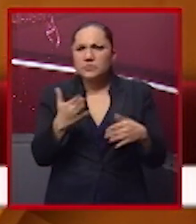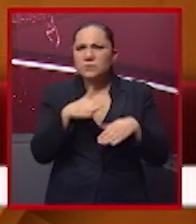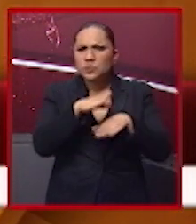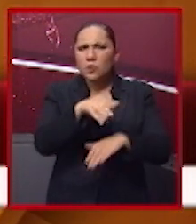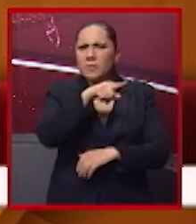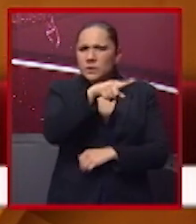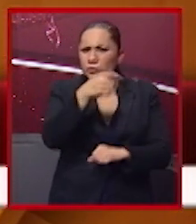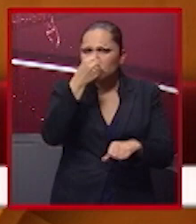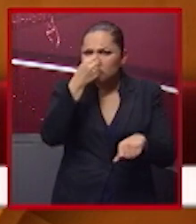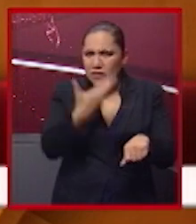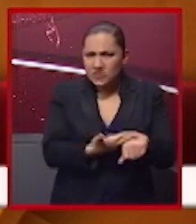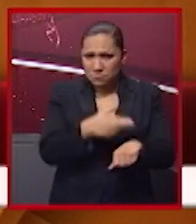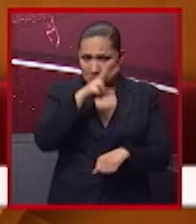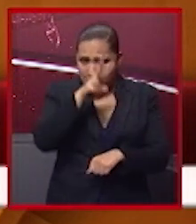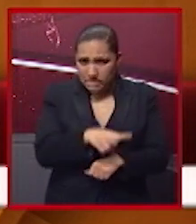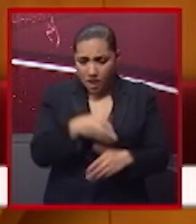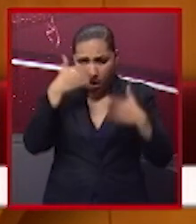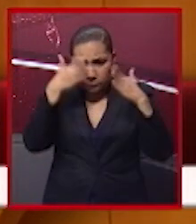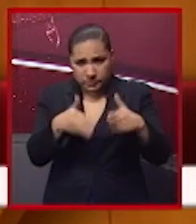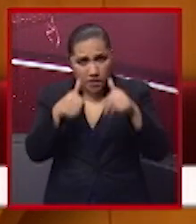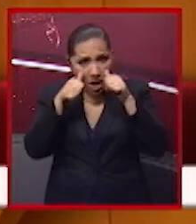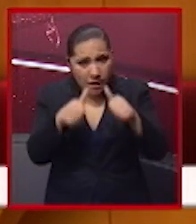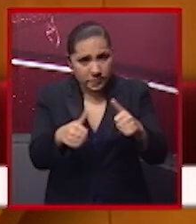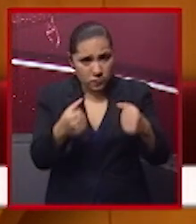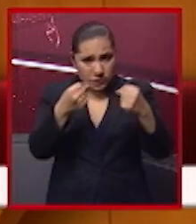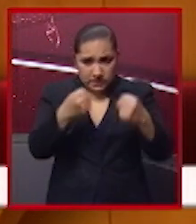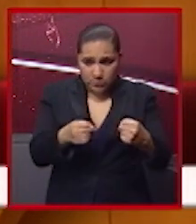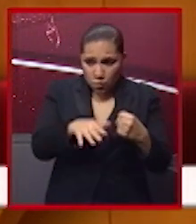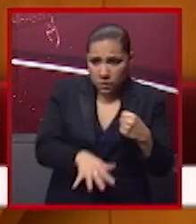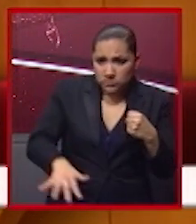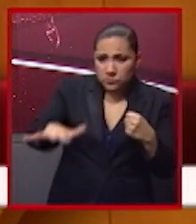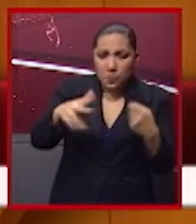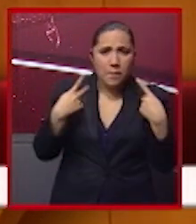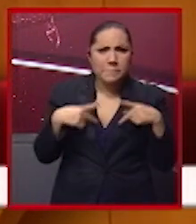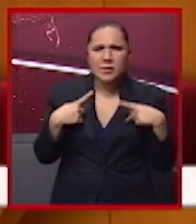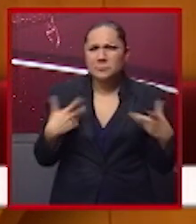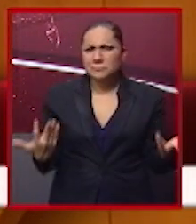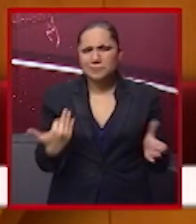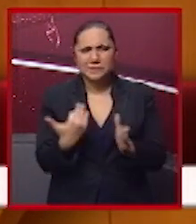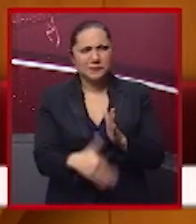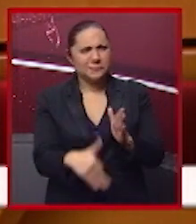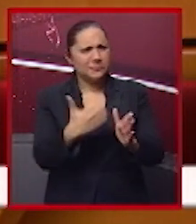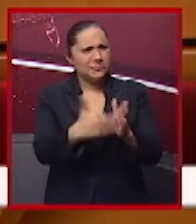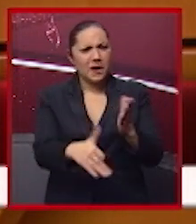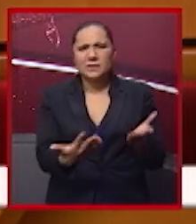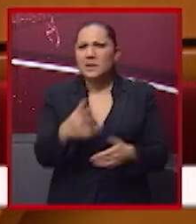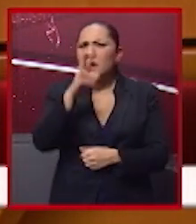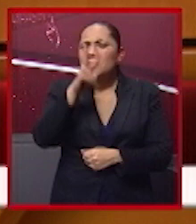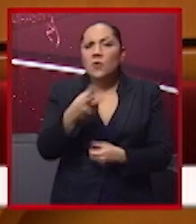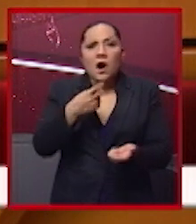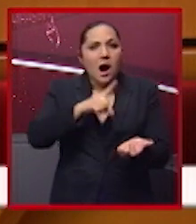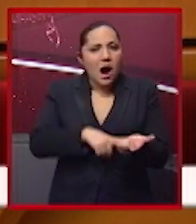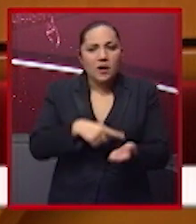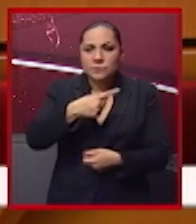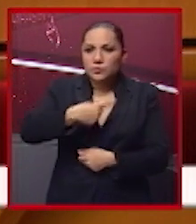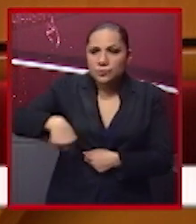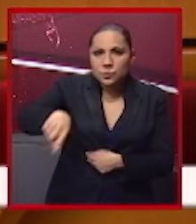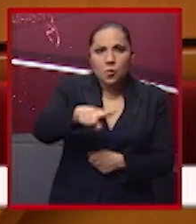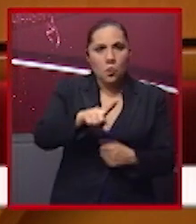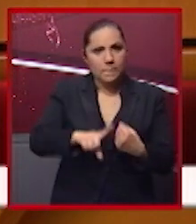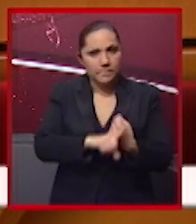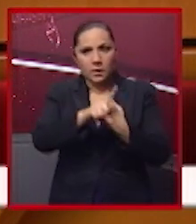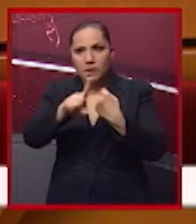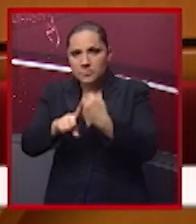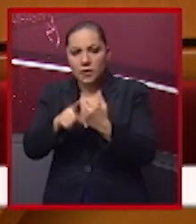política de seguridad pública del gobierno federal. Enfatizó que es imposible negar que el Estado mexicano atraviesa una crisis de seguridad pública que propicia